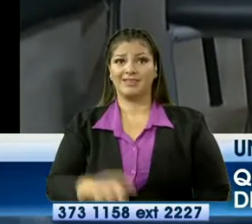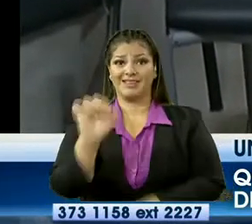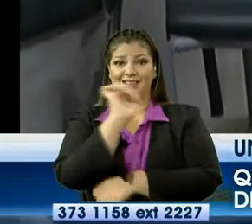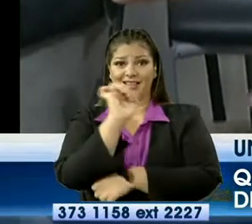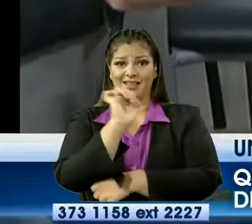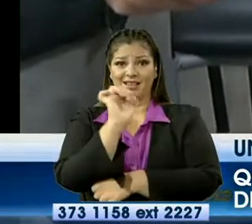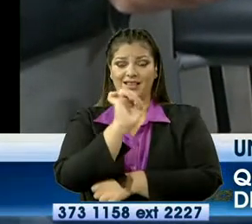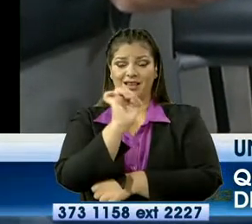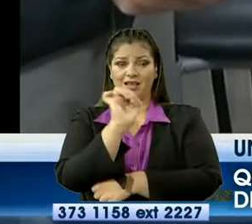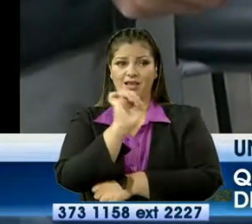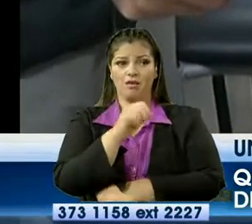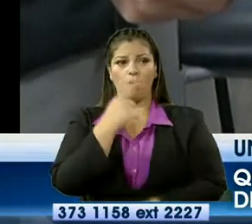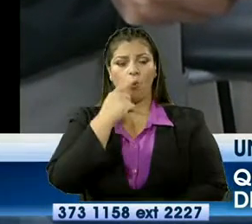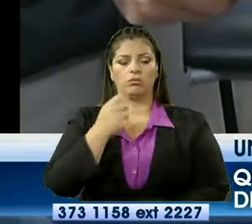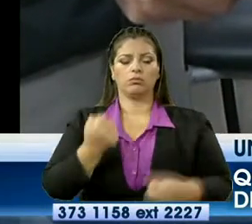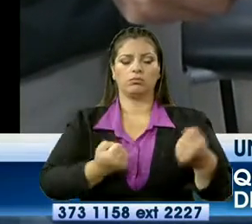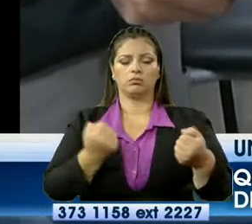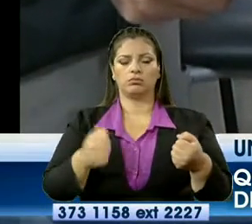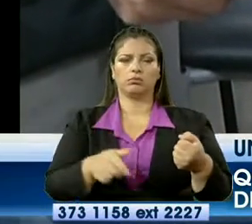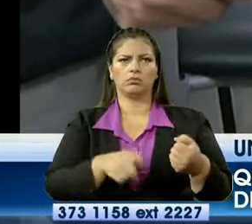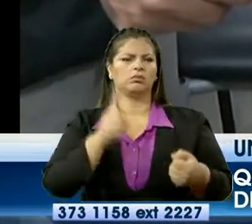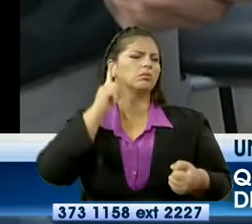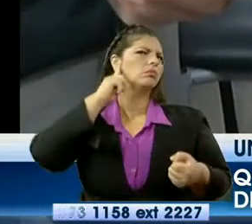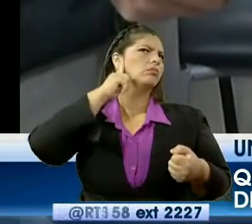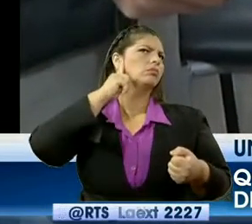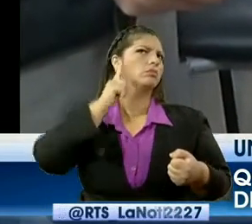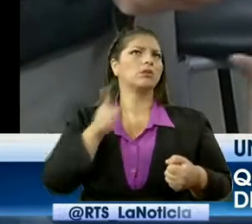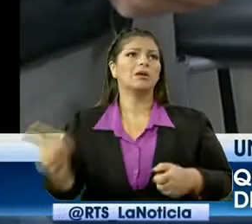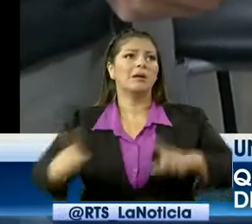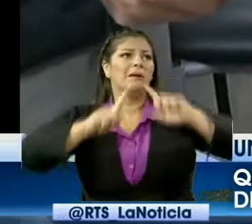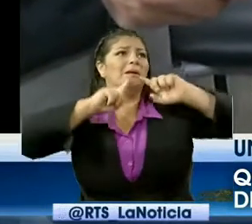empecé a gritar que me robaron, y el señor lo